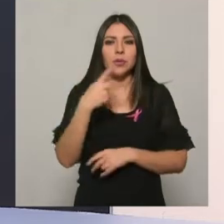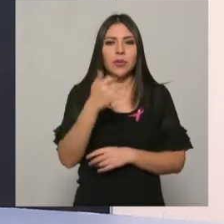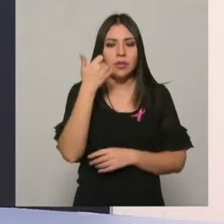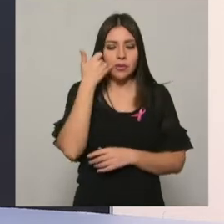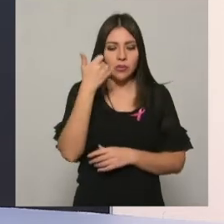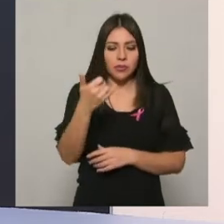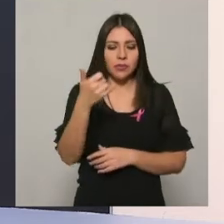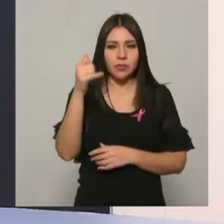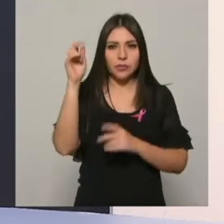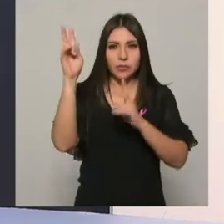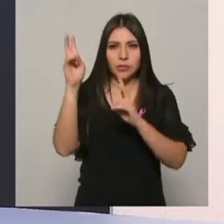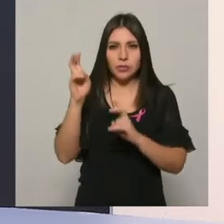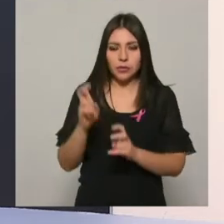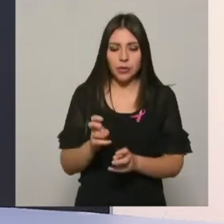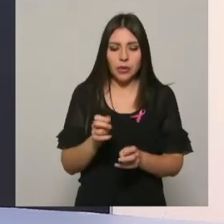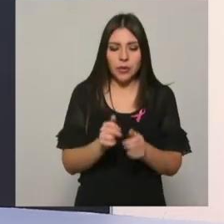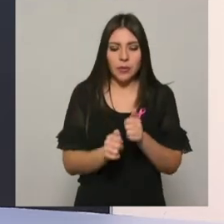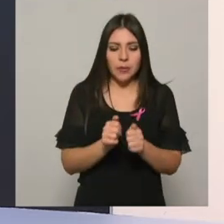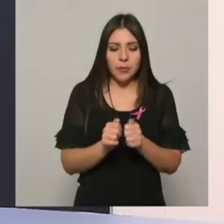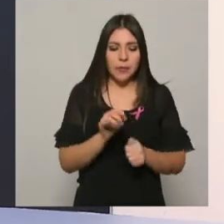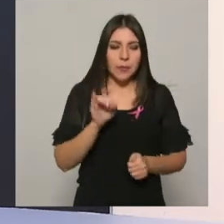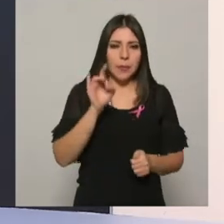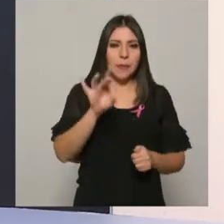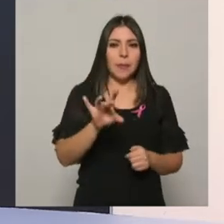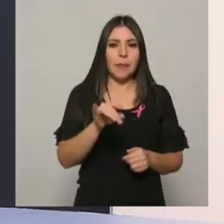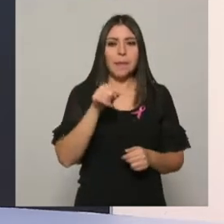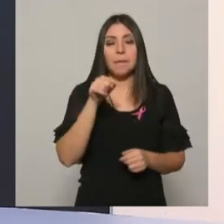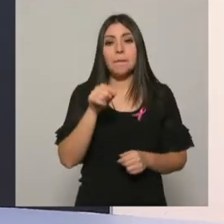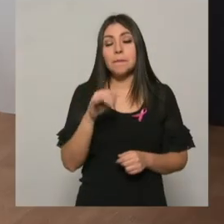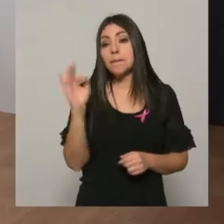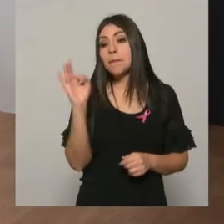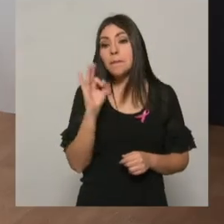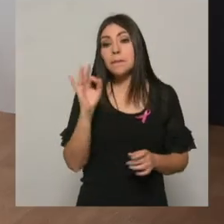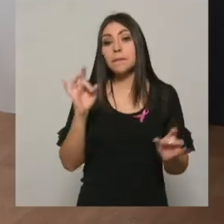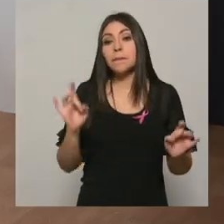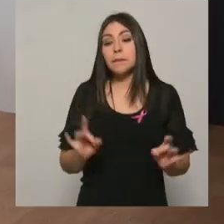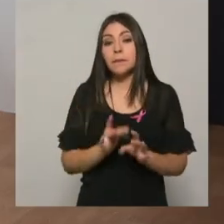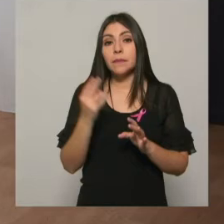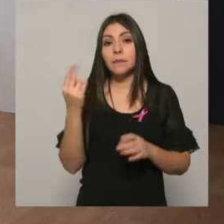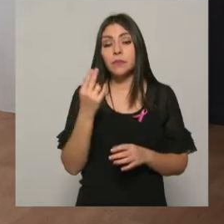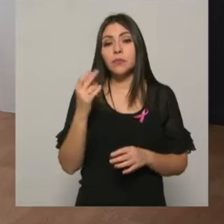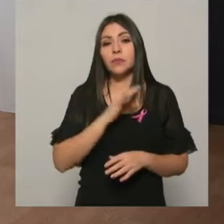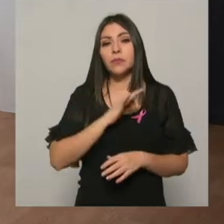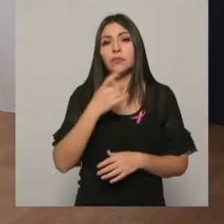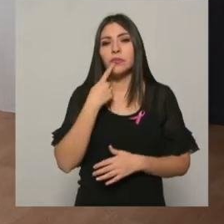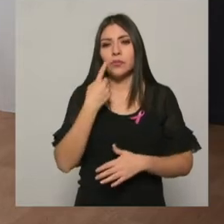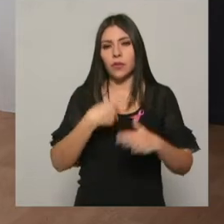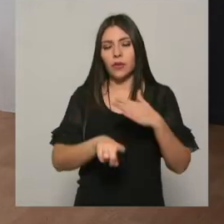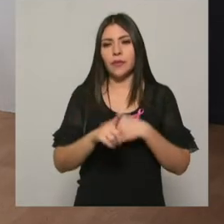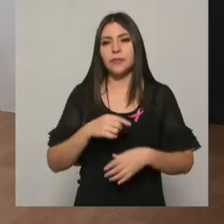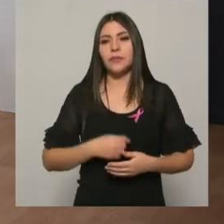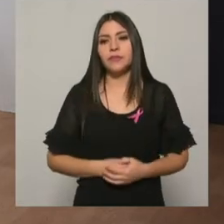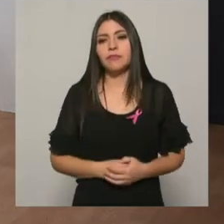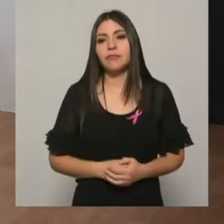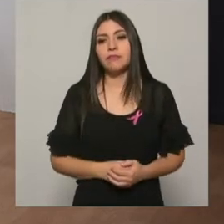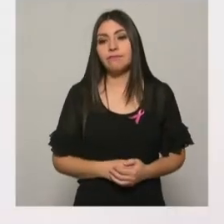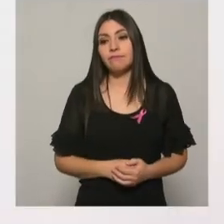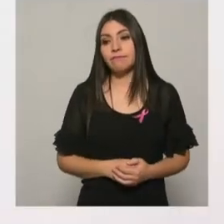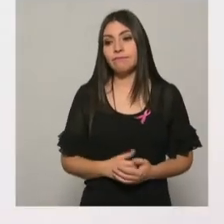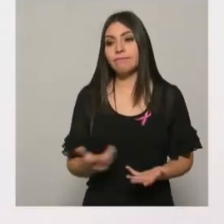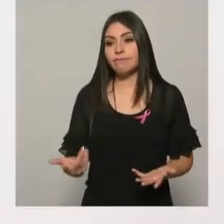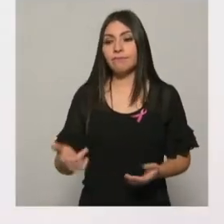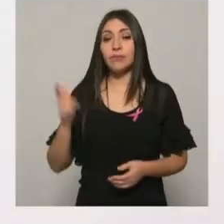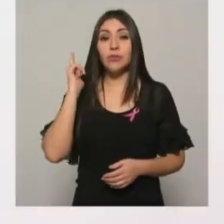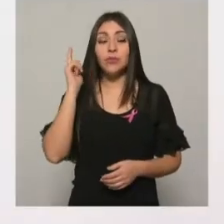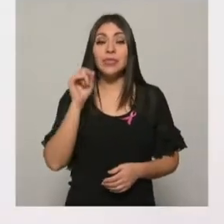celular, bajarla, descargarla y desde ahí, en caso de necesidad, pues presentar una denuncia. Pues me gustaría darte esa idea, pero